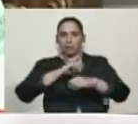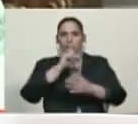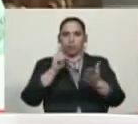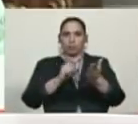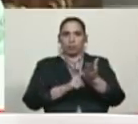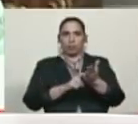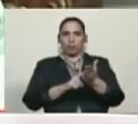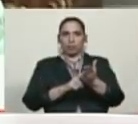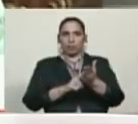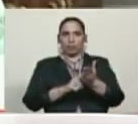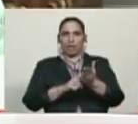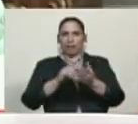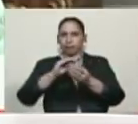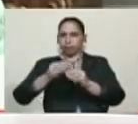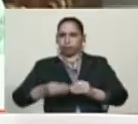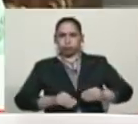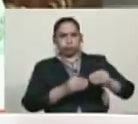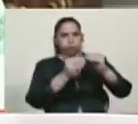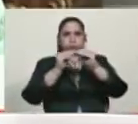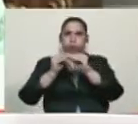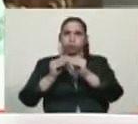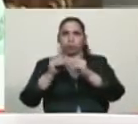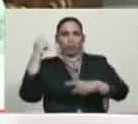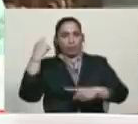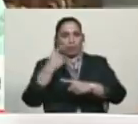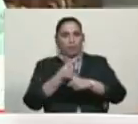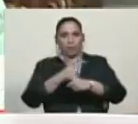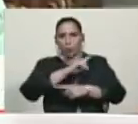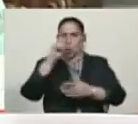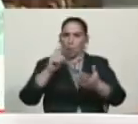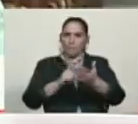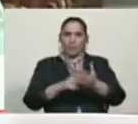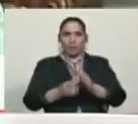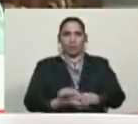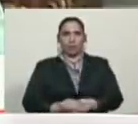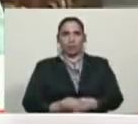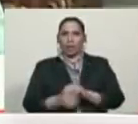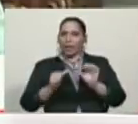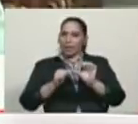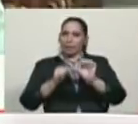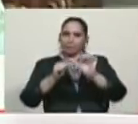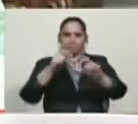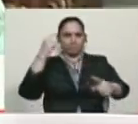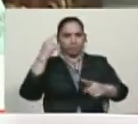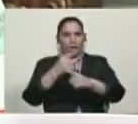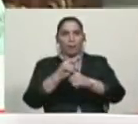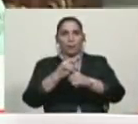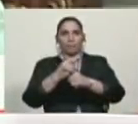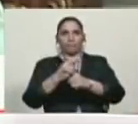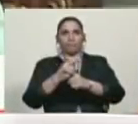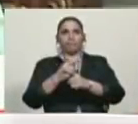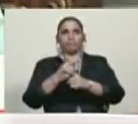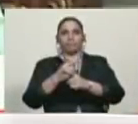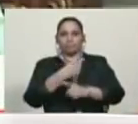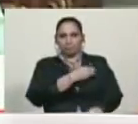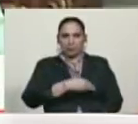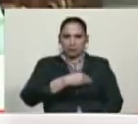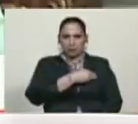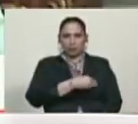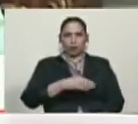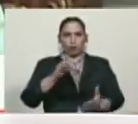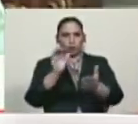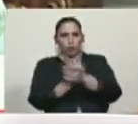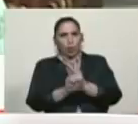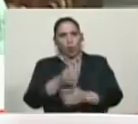cut una rehabilitación tenemos que llegar completo y tiene que ser permanentes compañeros de la misión cubana compañero